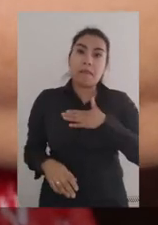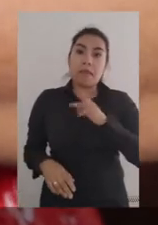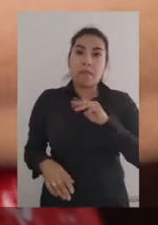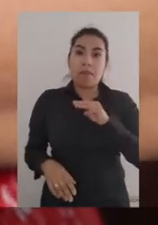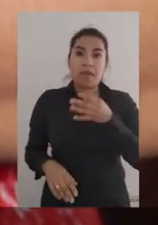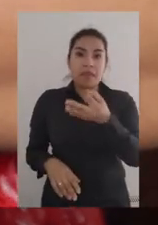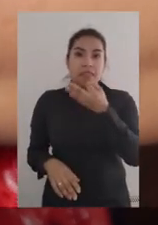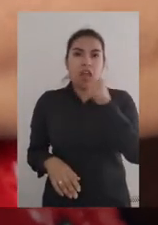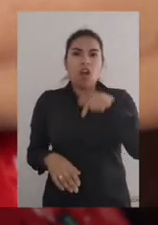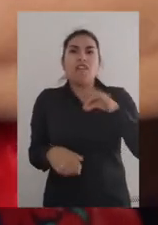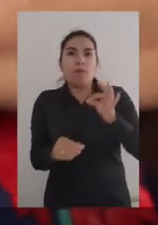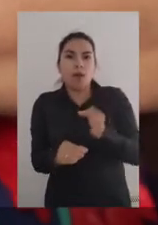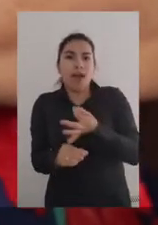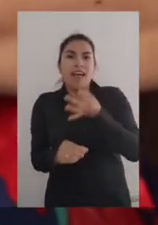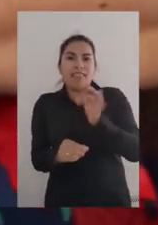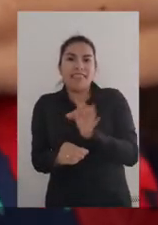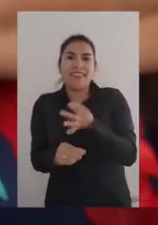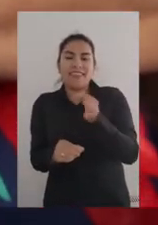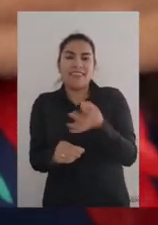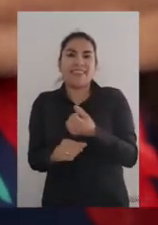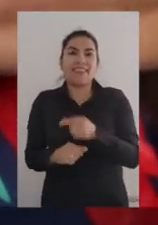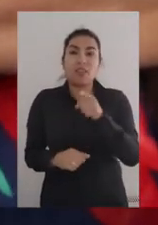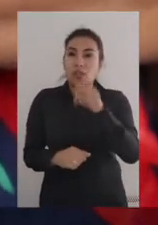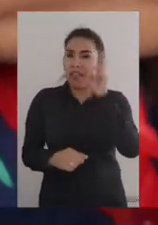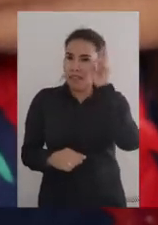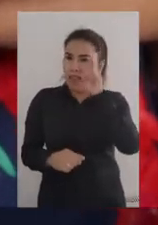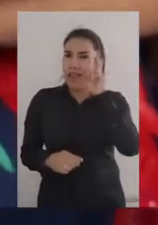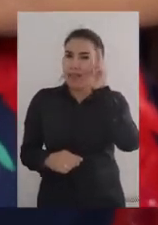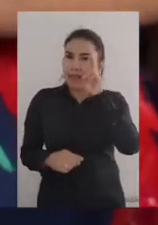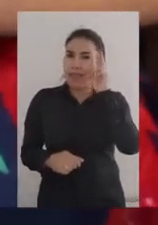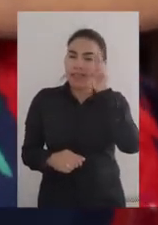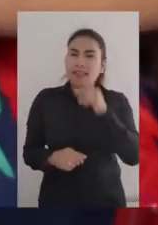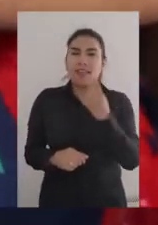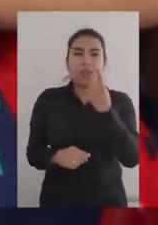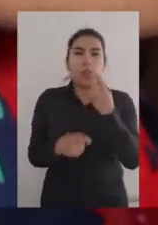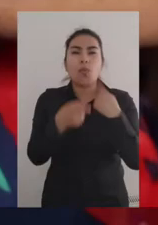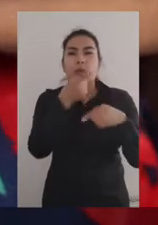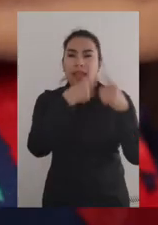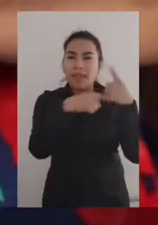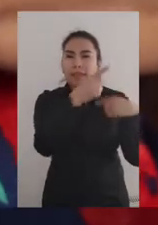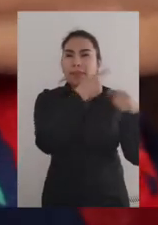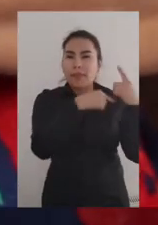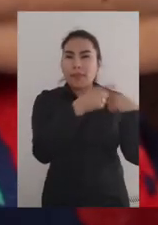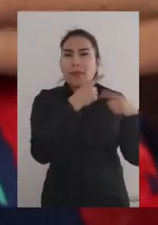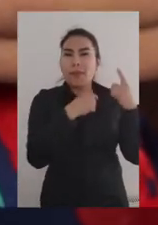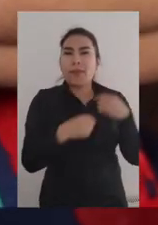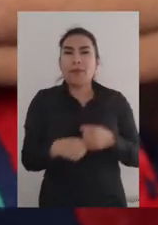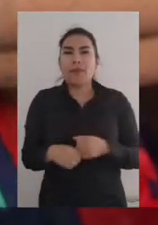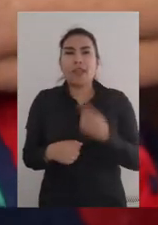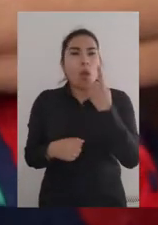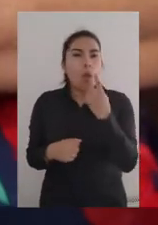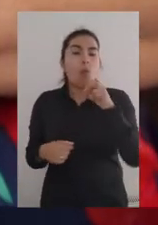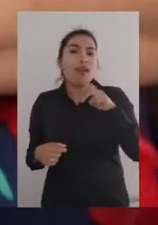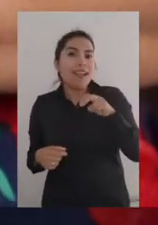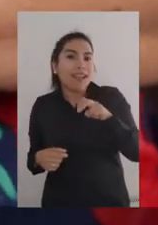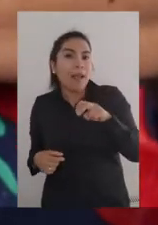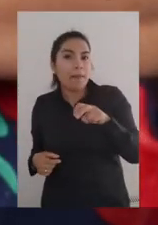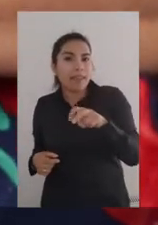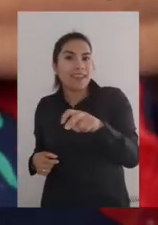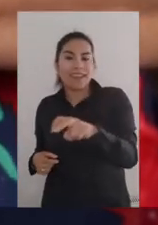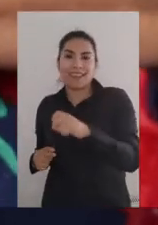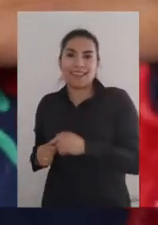decía y ahora una tijera te vas acordando de una historia una caminata